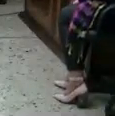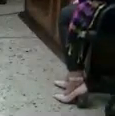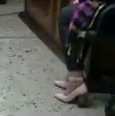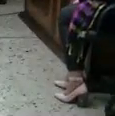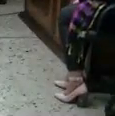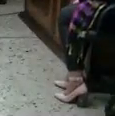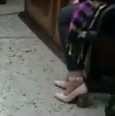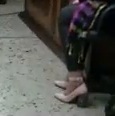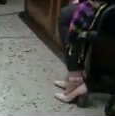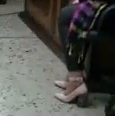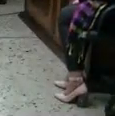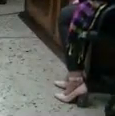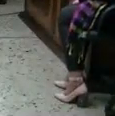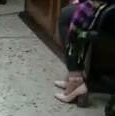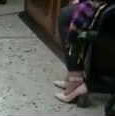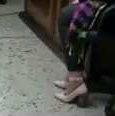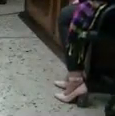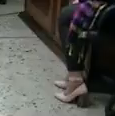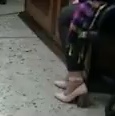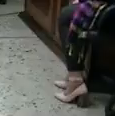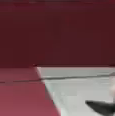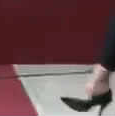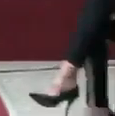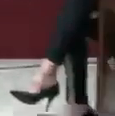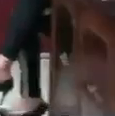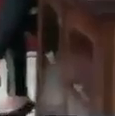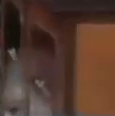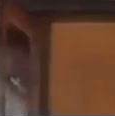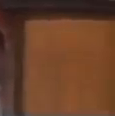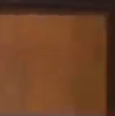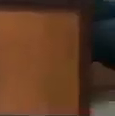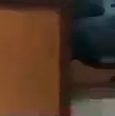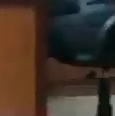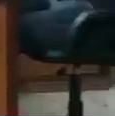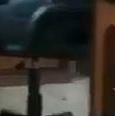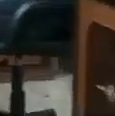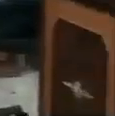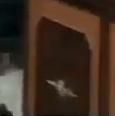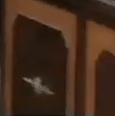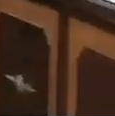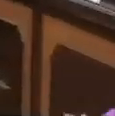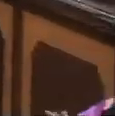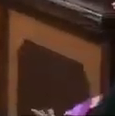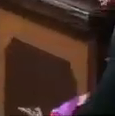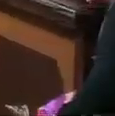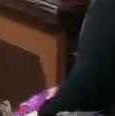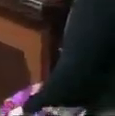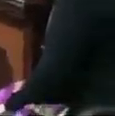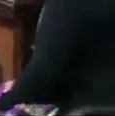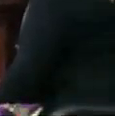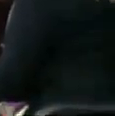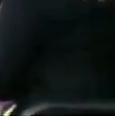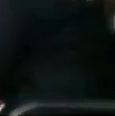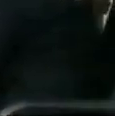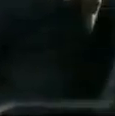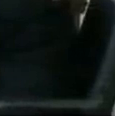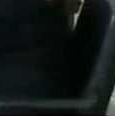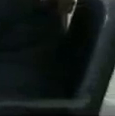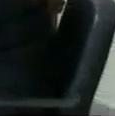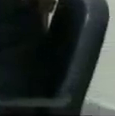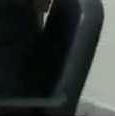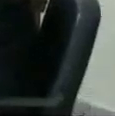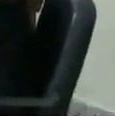verdad, voy a tocar un tema que no tiene nada que ver con la pandemia, pero por algo que observé en el día de hoy, y que tiene que ver justamente con